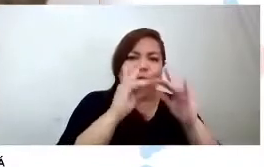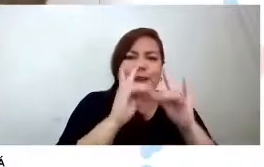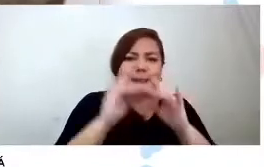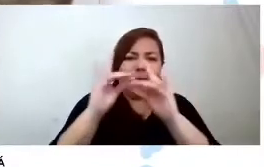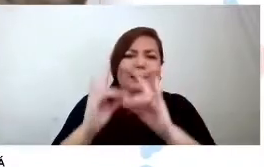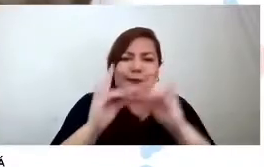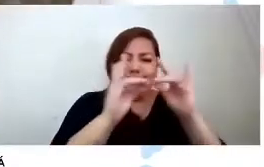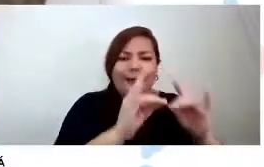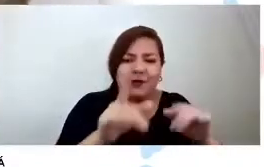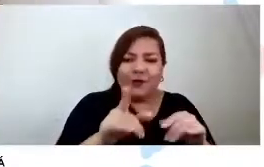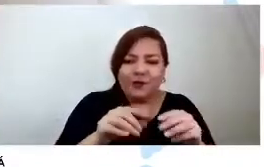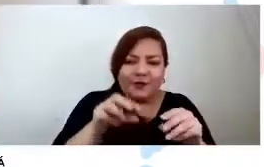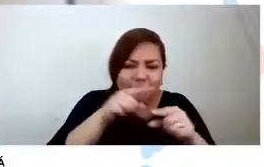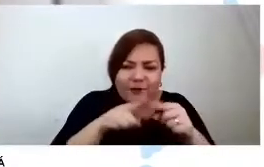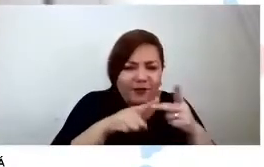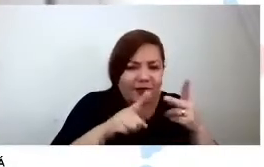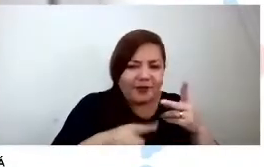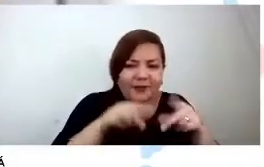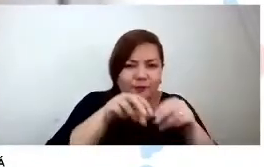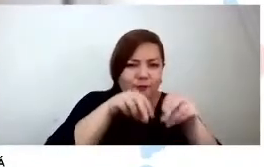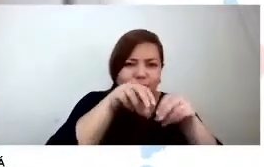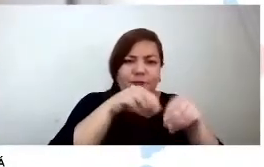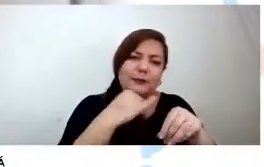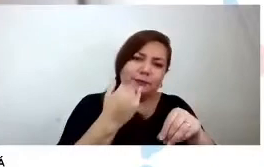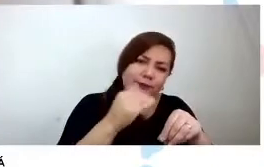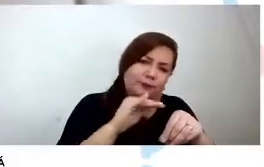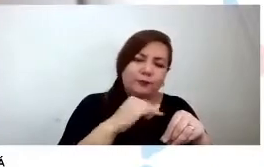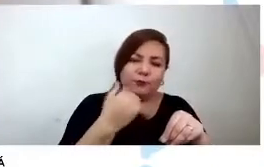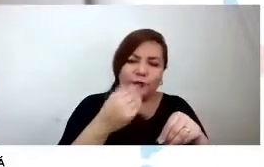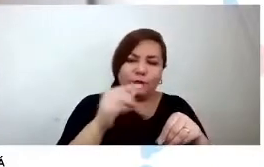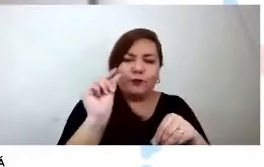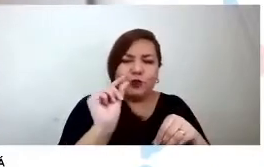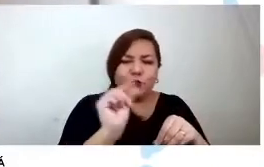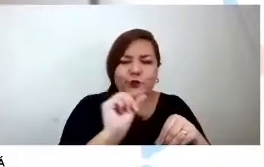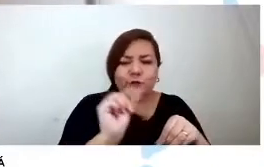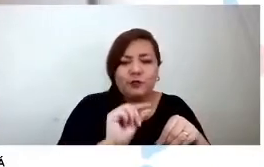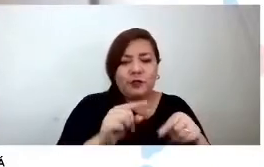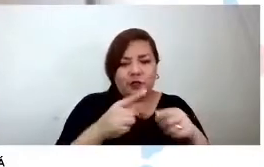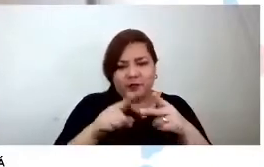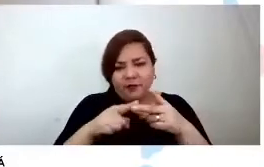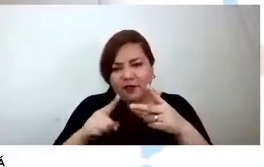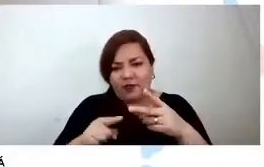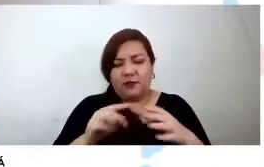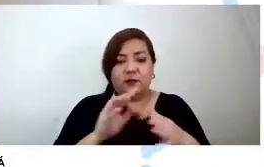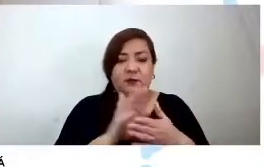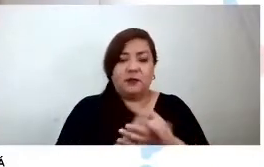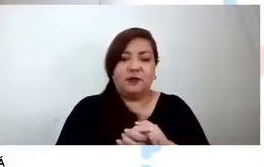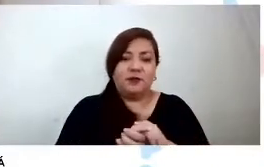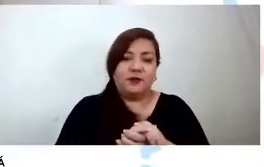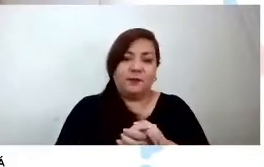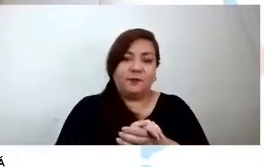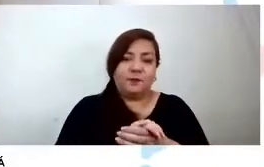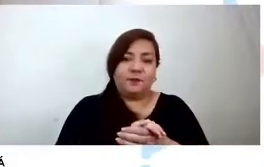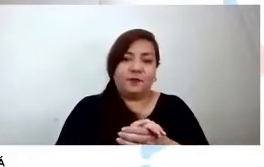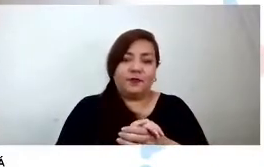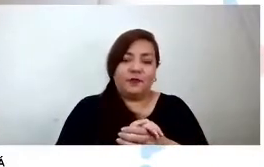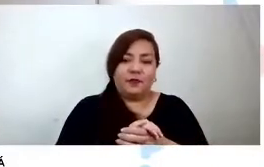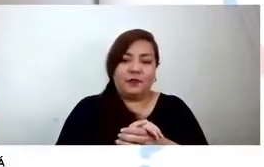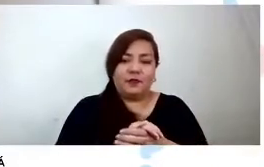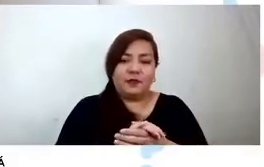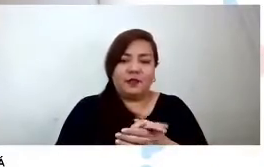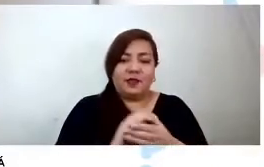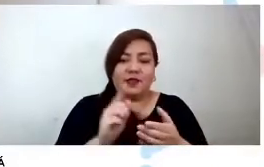varios especímenes, pero también hay varias especies. Hay varios ejemplares. Ejemplares es la palabra correcta,